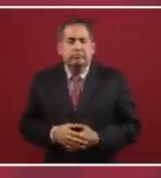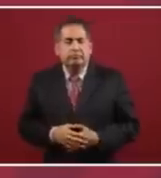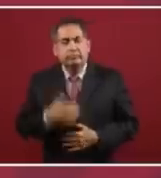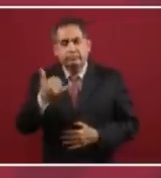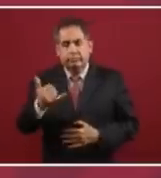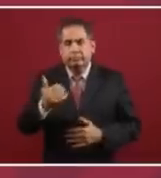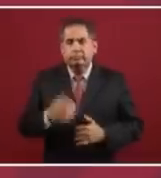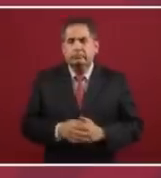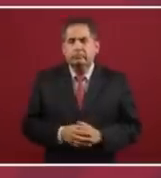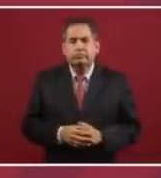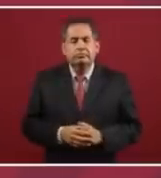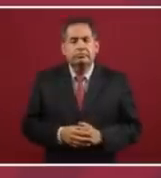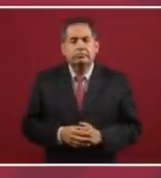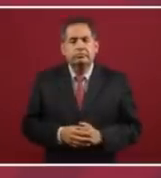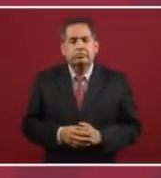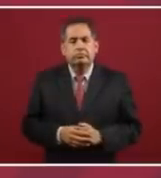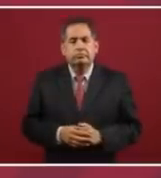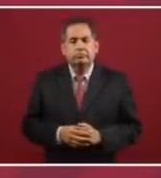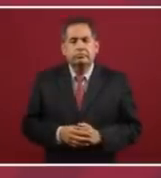Y